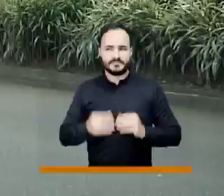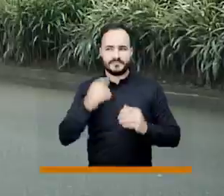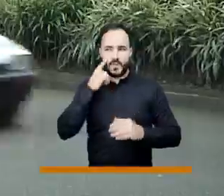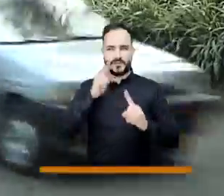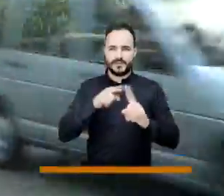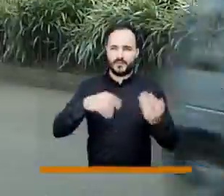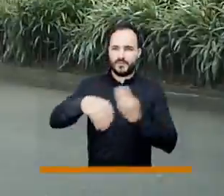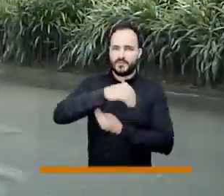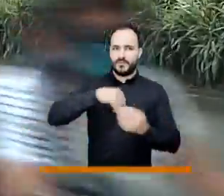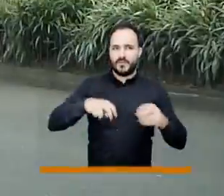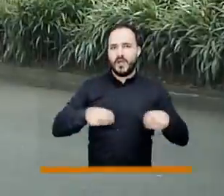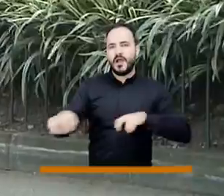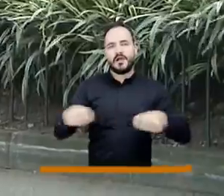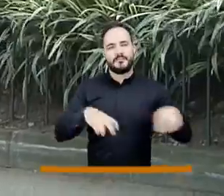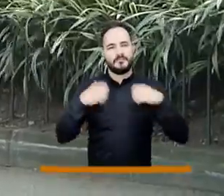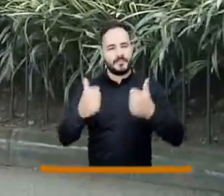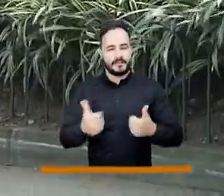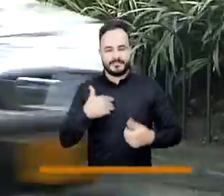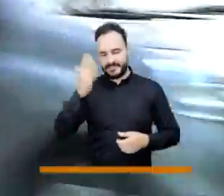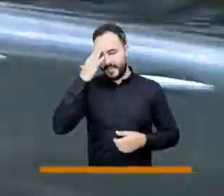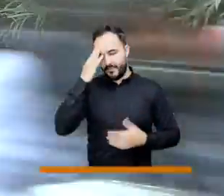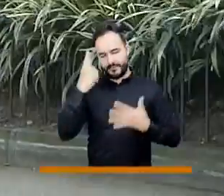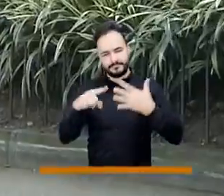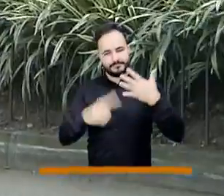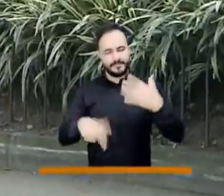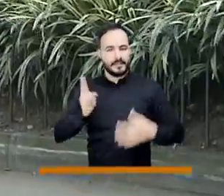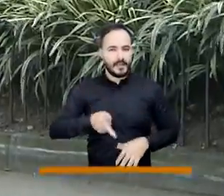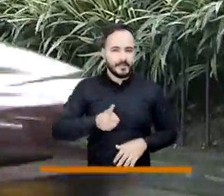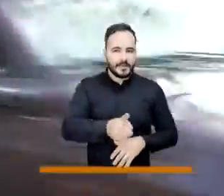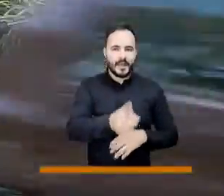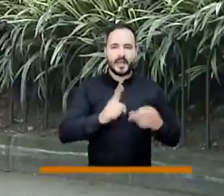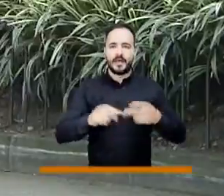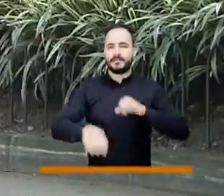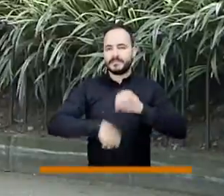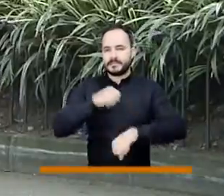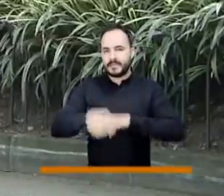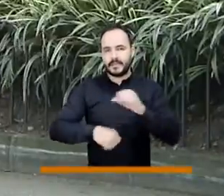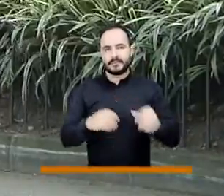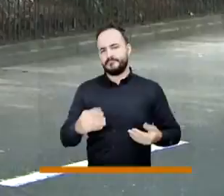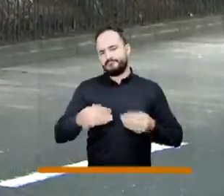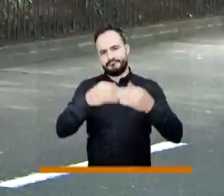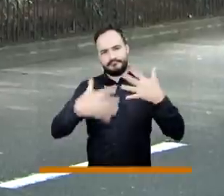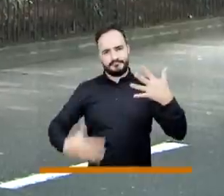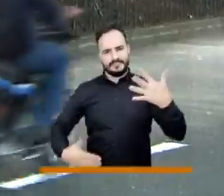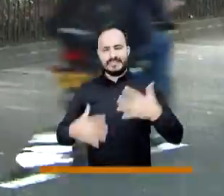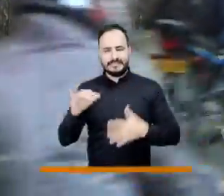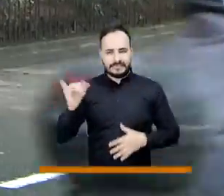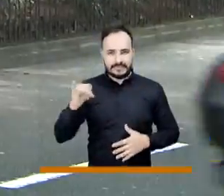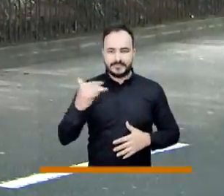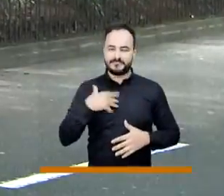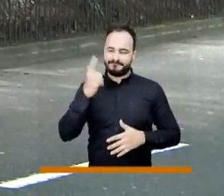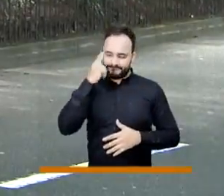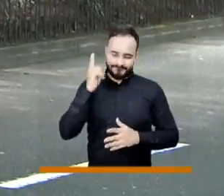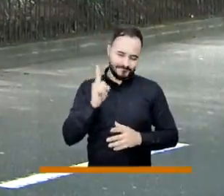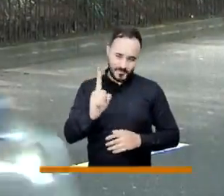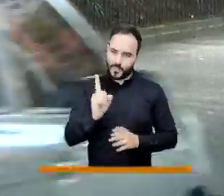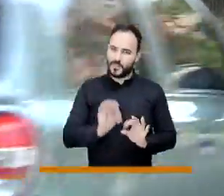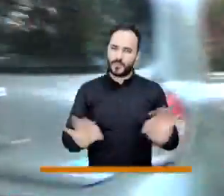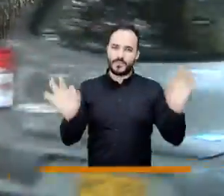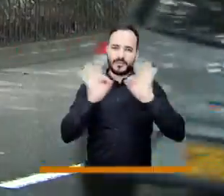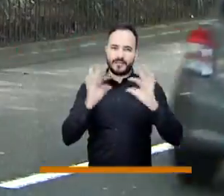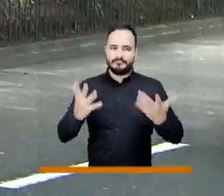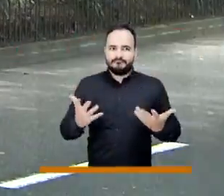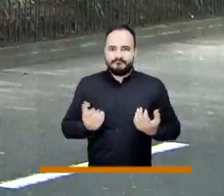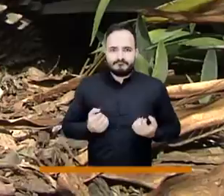que, aunque tengamos unas alternativas, la caminabilidad, la bicicleta, etcétera, indiscutiblemente tendremos que tener